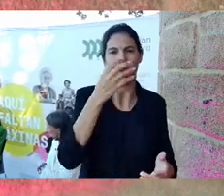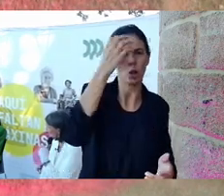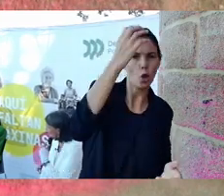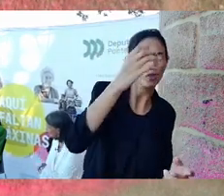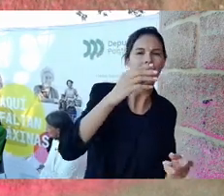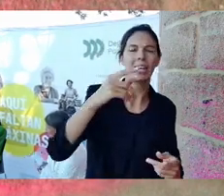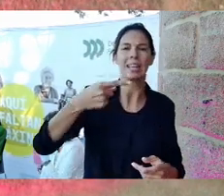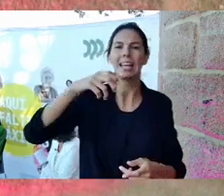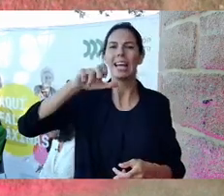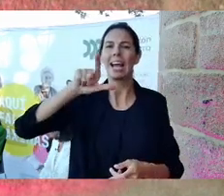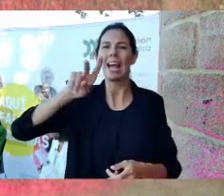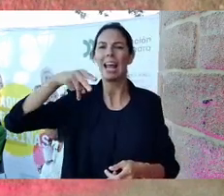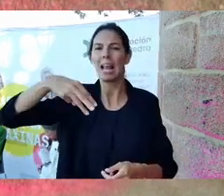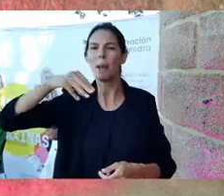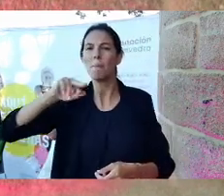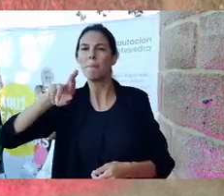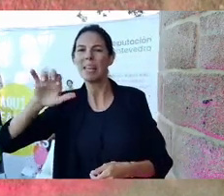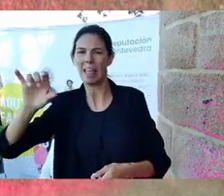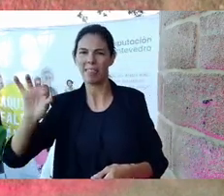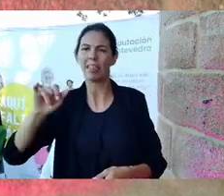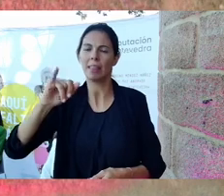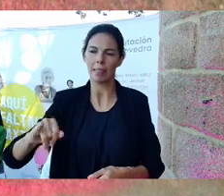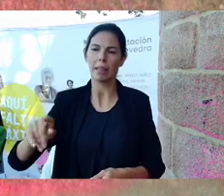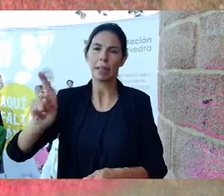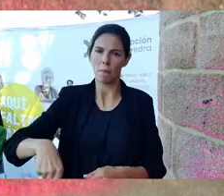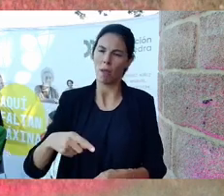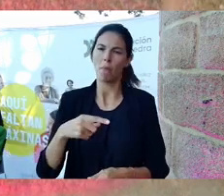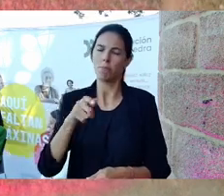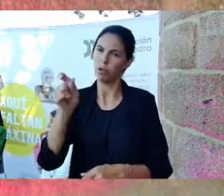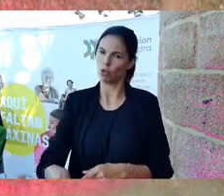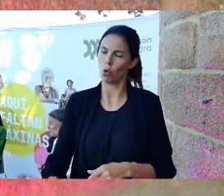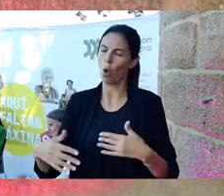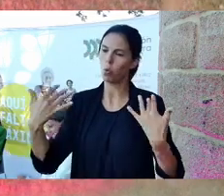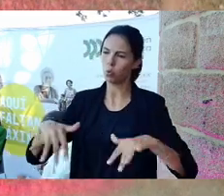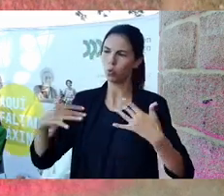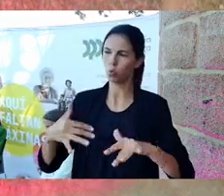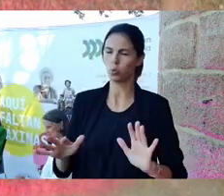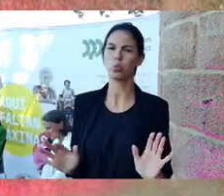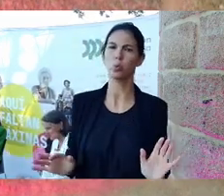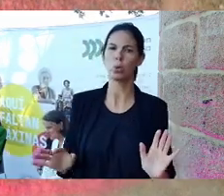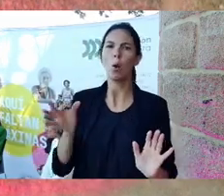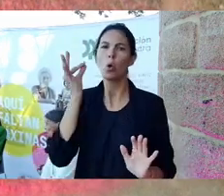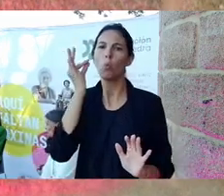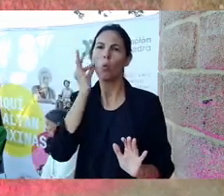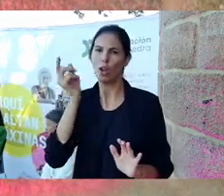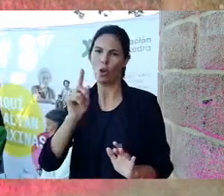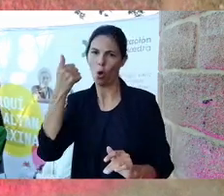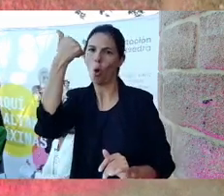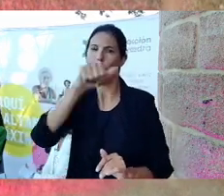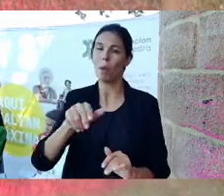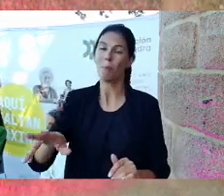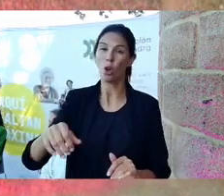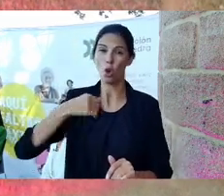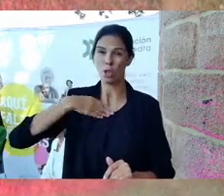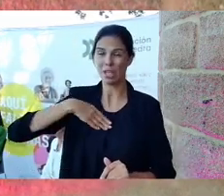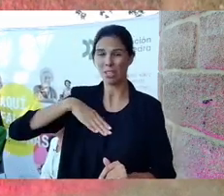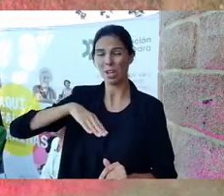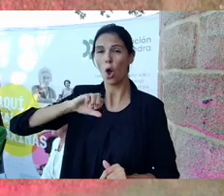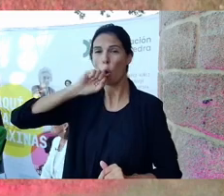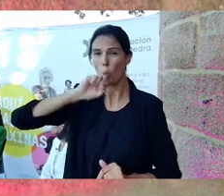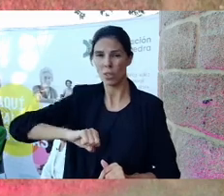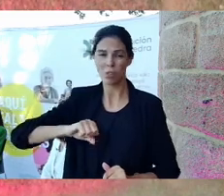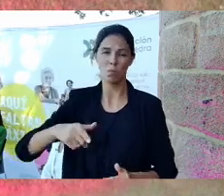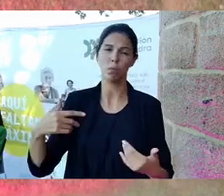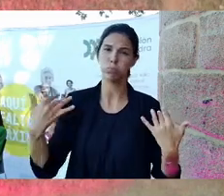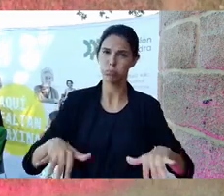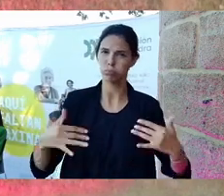conde y Gelmírez, que ese también es un personaje de la marinera, que da para varias novelas. No es mujer, es hombre, pero es obispo,